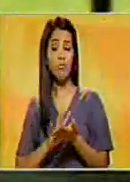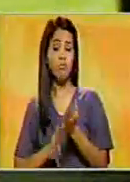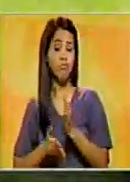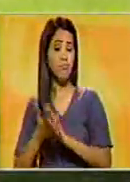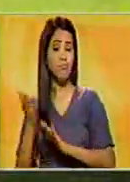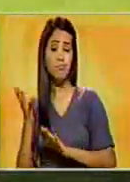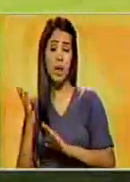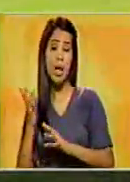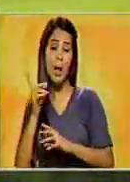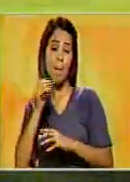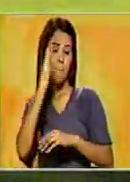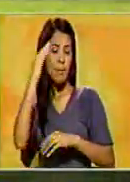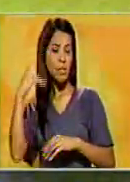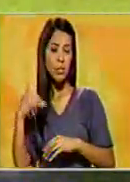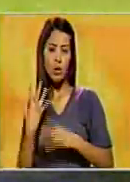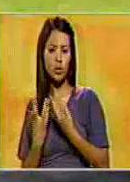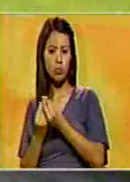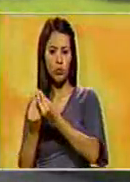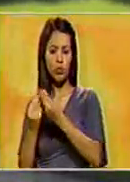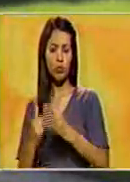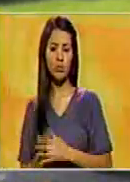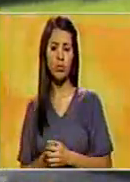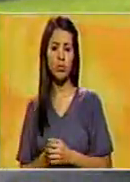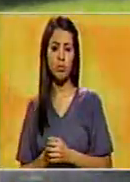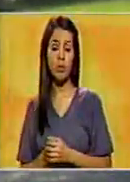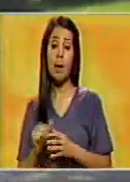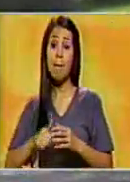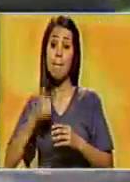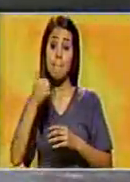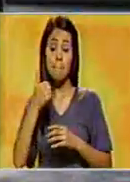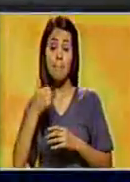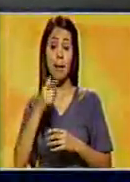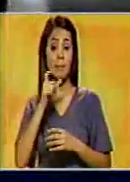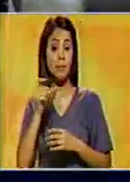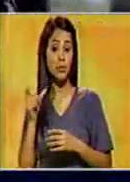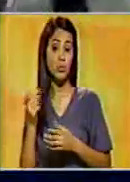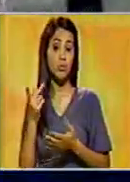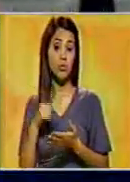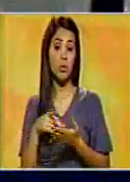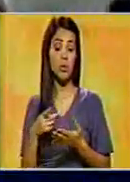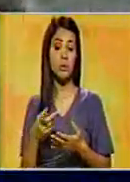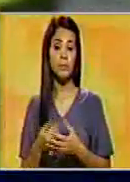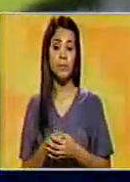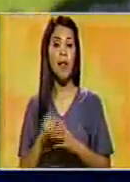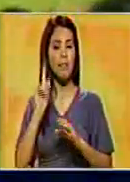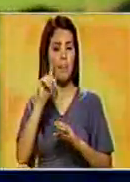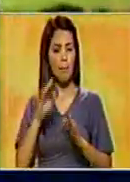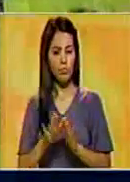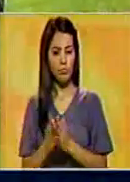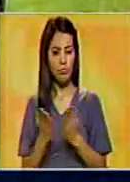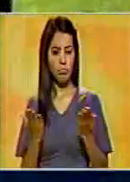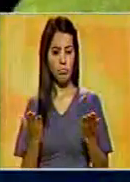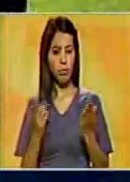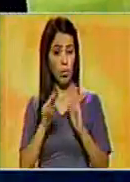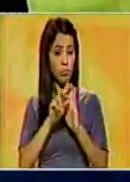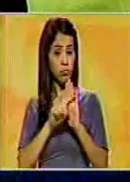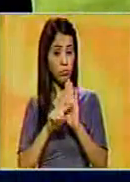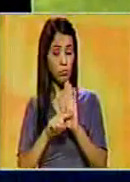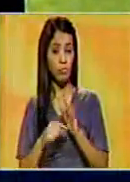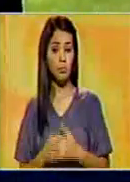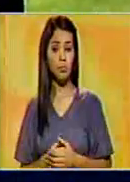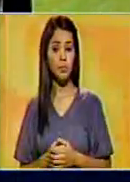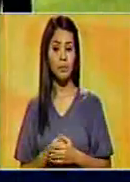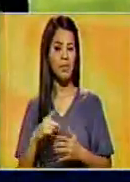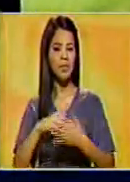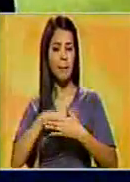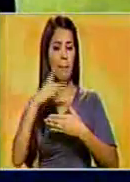centroamericanos no acompañados, contratar más agentes migratorios y limitar la concesión de visas con un sistema de méritos. Este plan